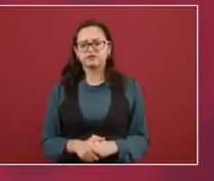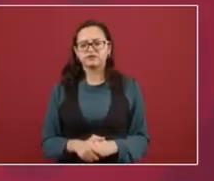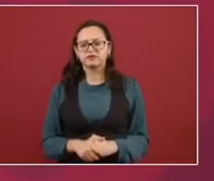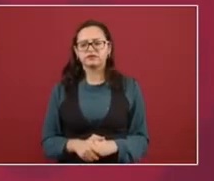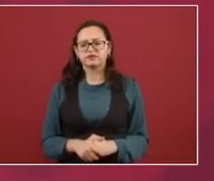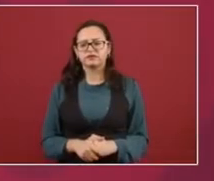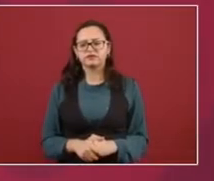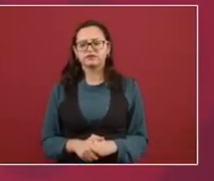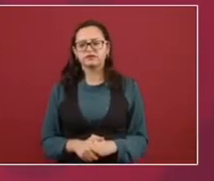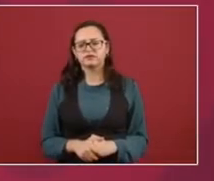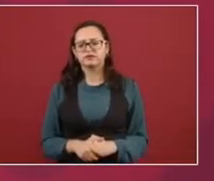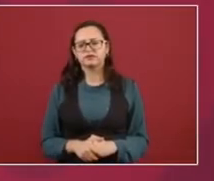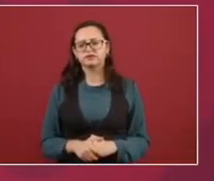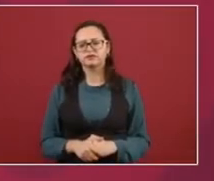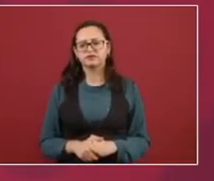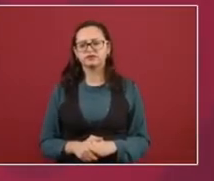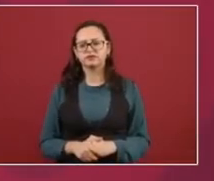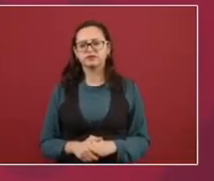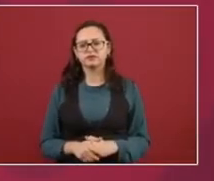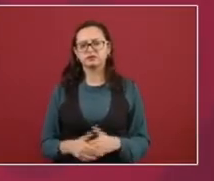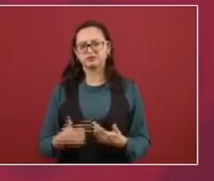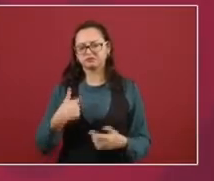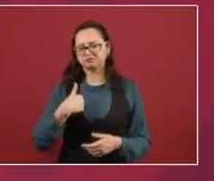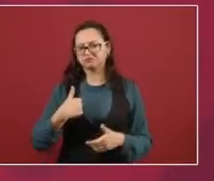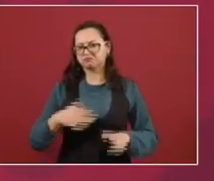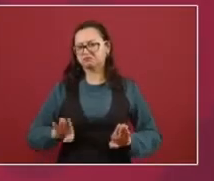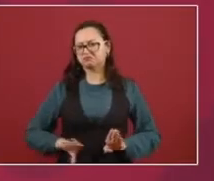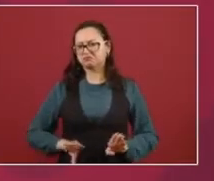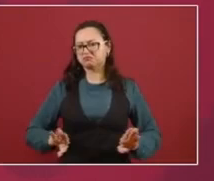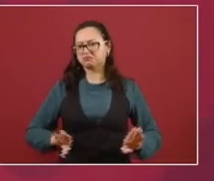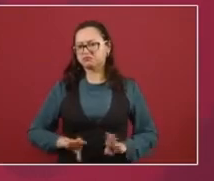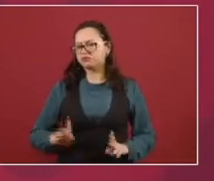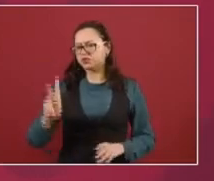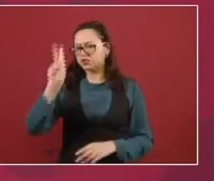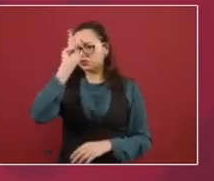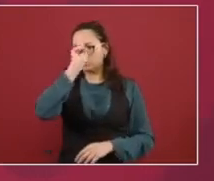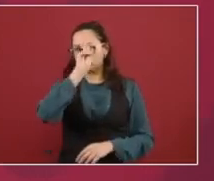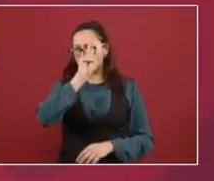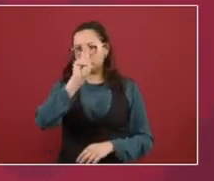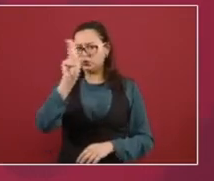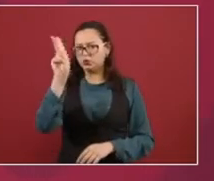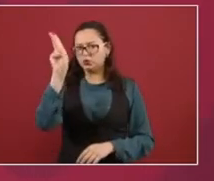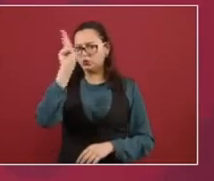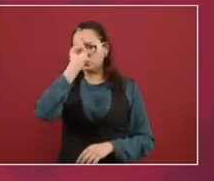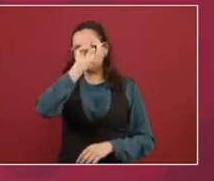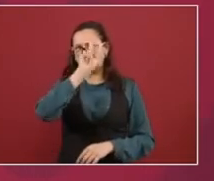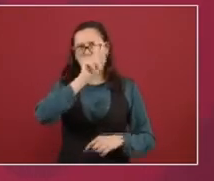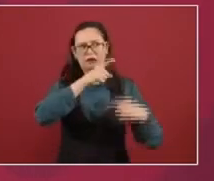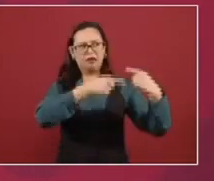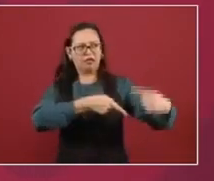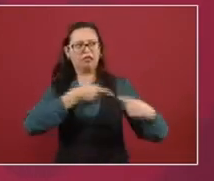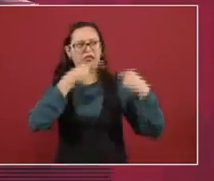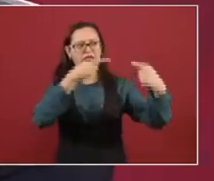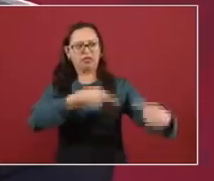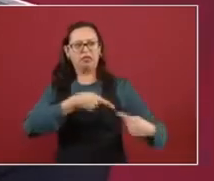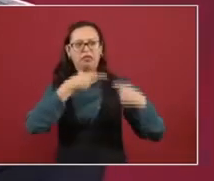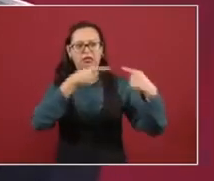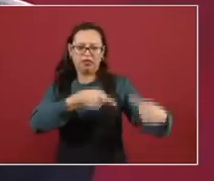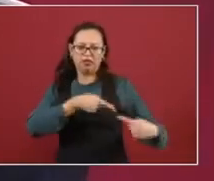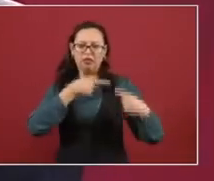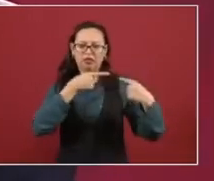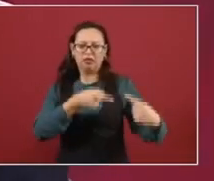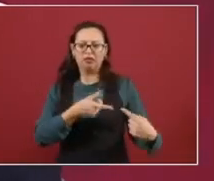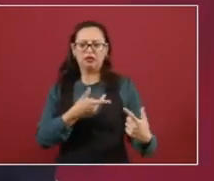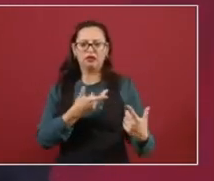actuar con mucha prudencia, no engancharnos